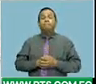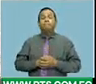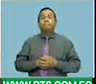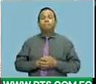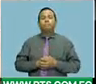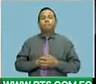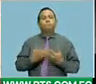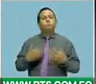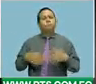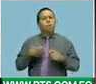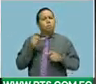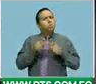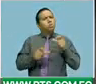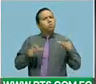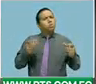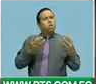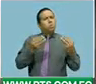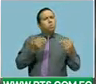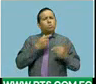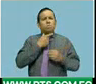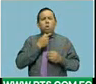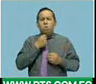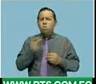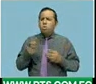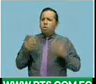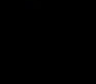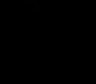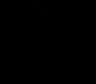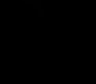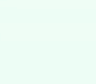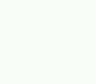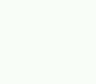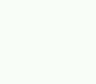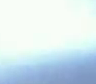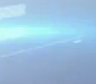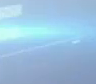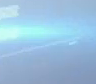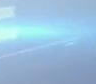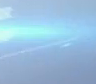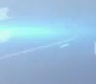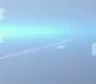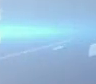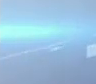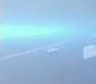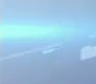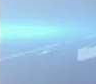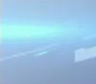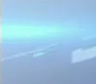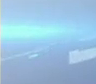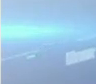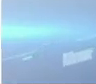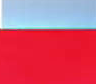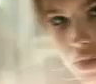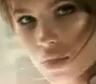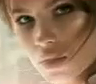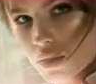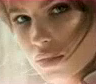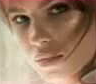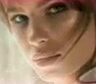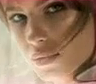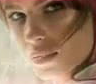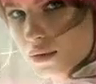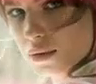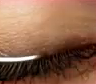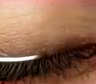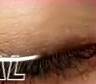Los seguidores de las baladas y los boleros están de luto. Nació el 7 de diciembre de 1935 en la ciudad de